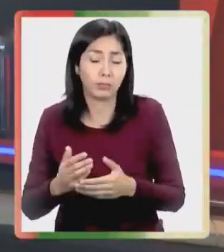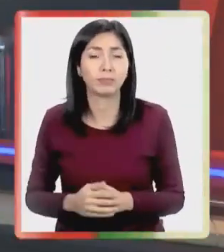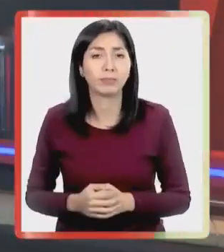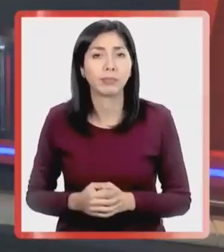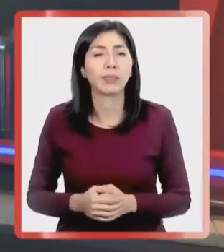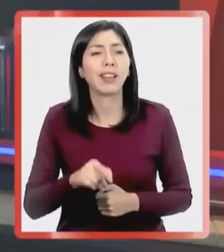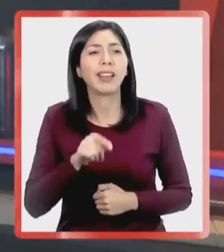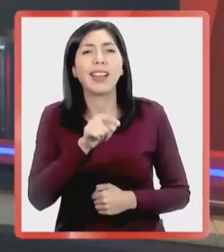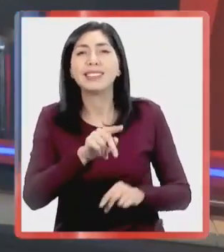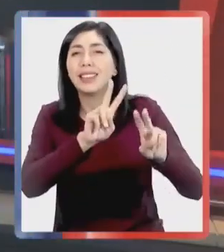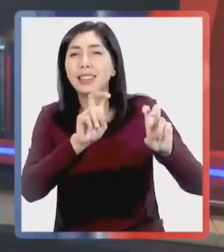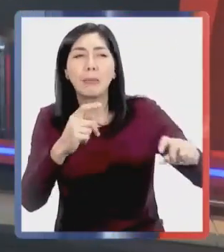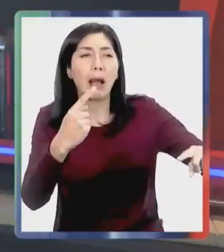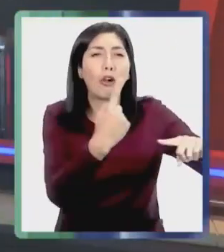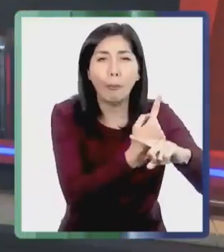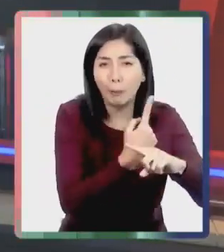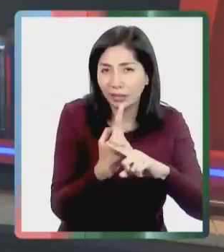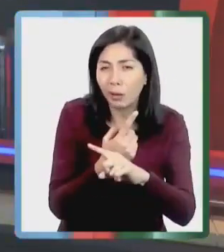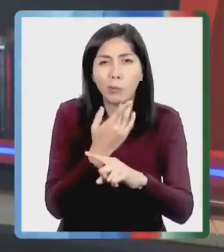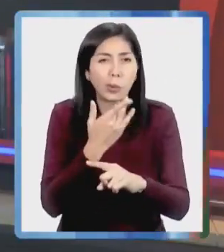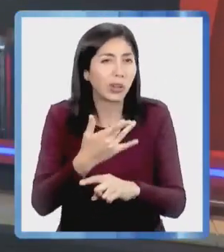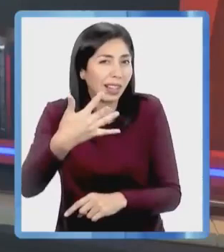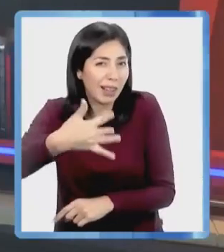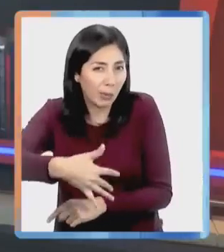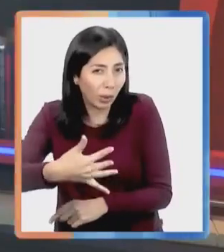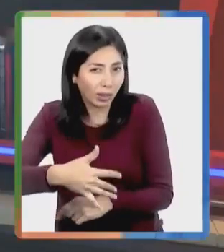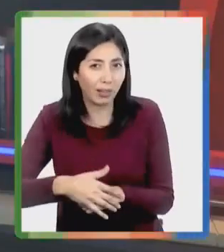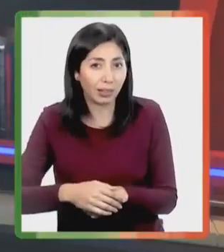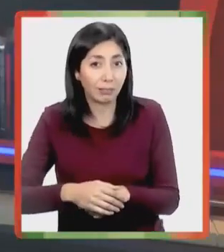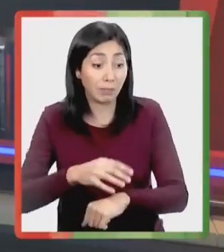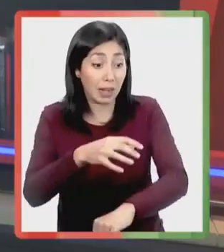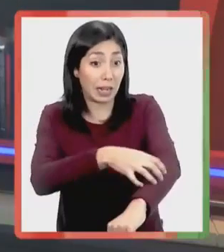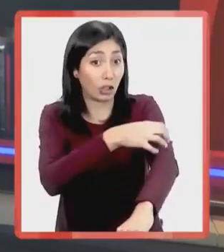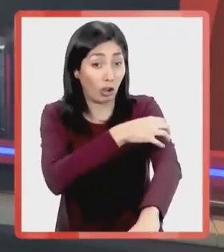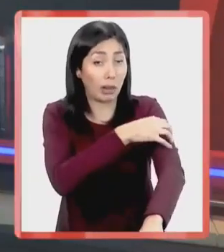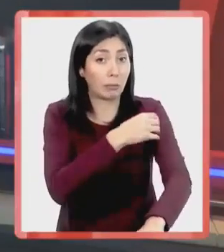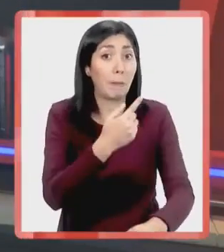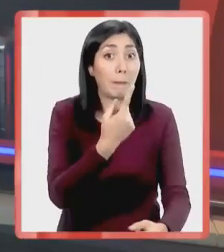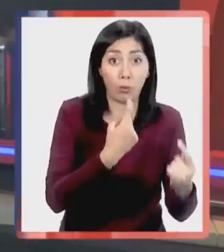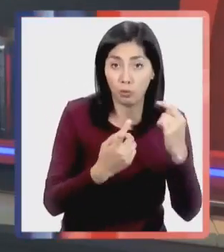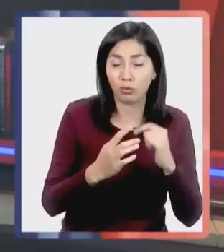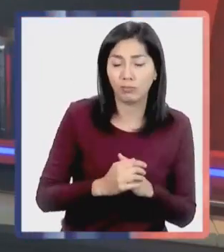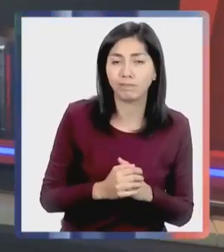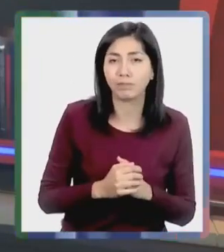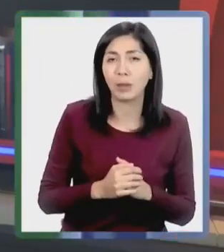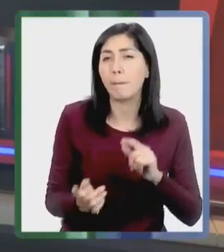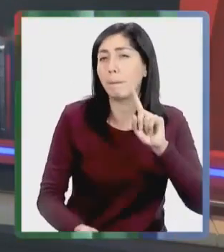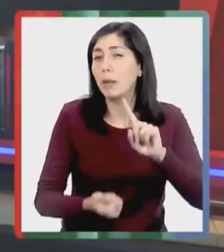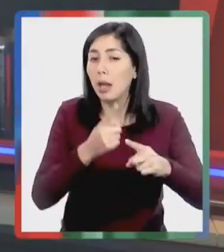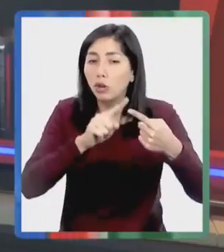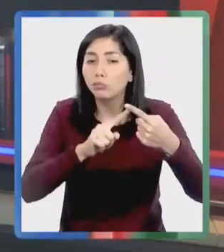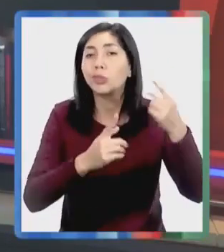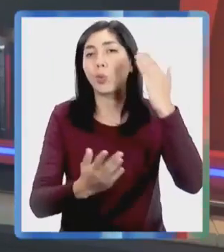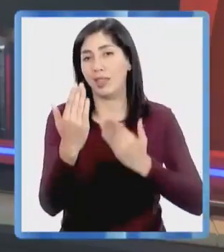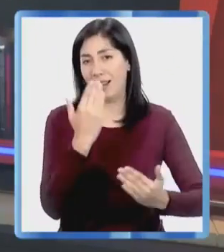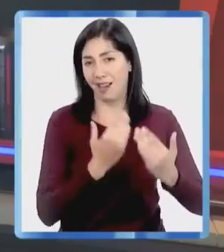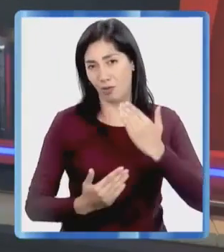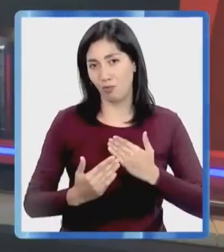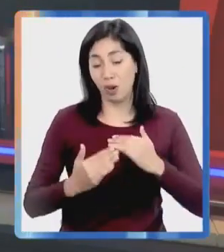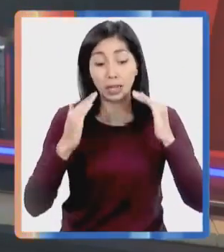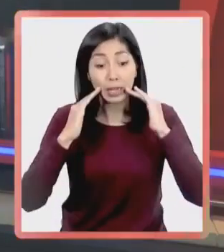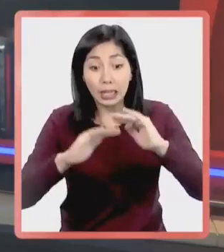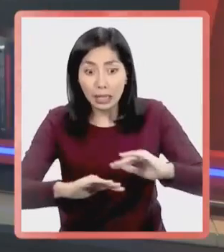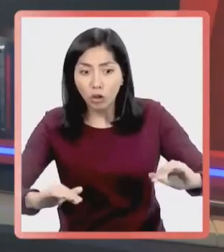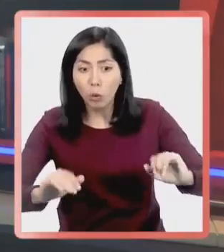es importante hablar estas cosas? Se preguntarán muchos que nos están viendo en regiones. Yo creo que, en primer lugar, por el autocuidado, ¿verdad? Para que los niños y niñas